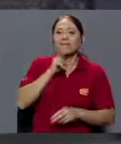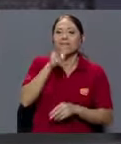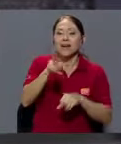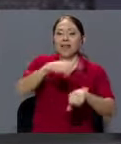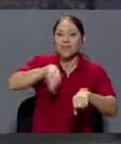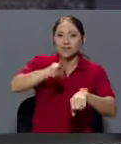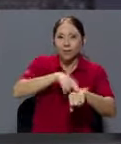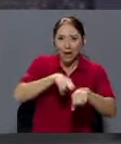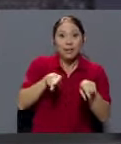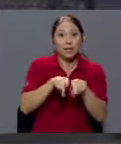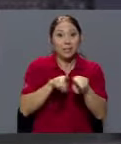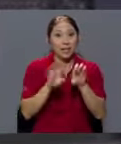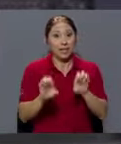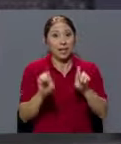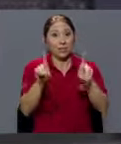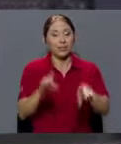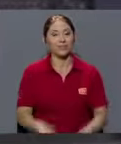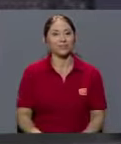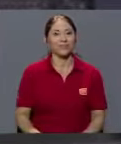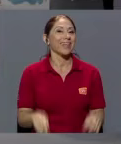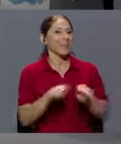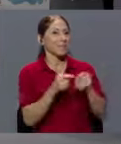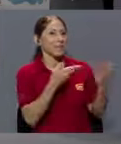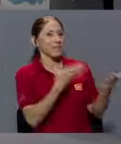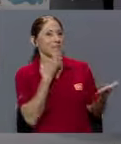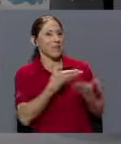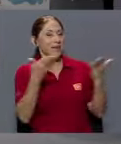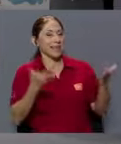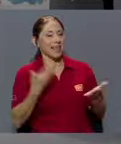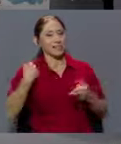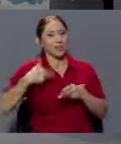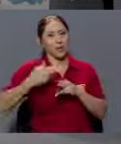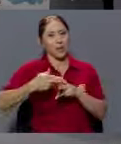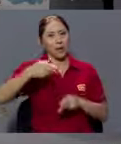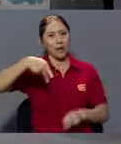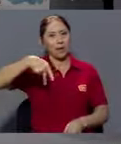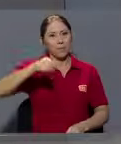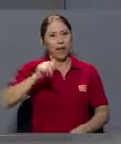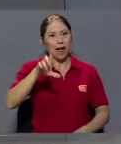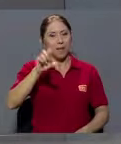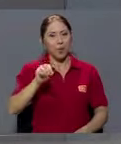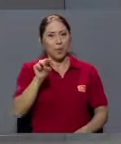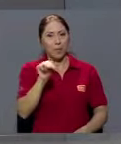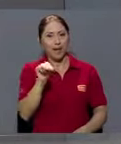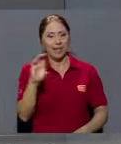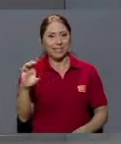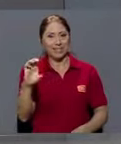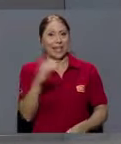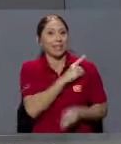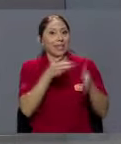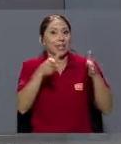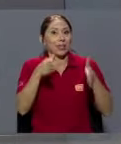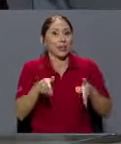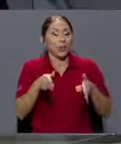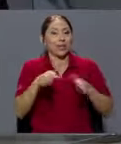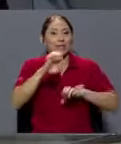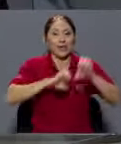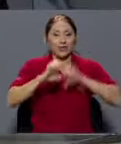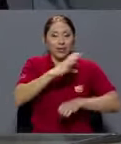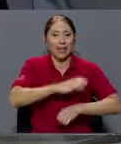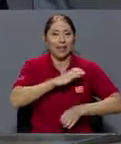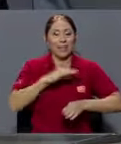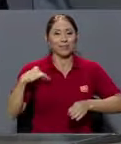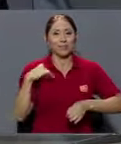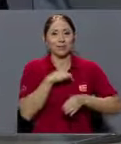realidad nacional y de la educación. Y le damos la bienvenida al señor Pablo Mena Castillo, quien es el director de Gestión y Evaluación de Calidad